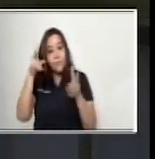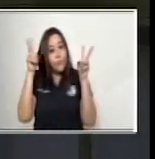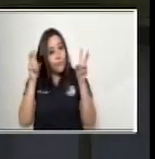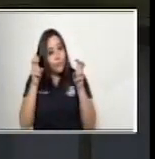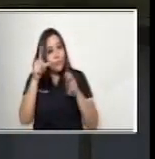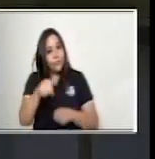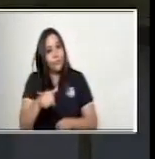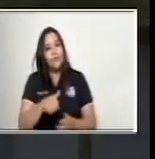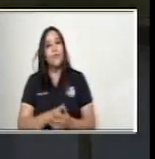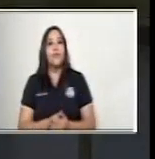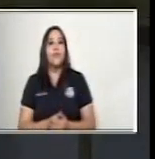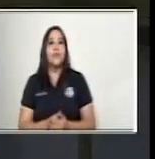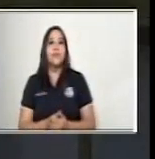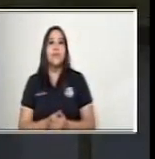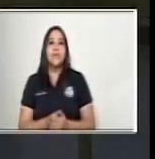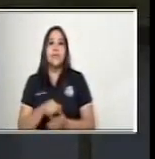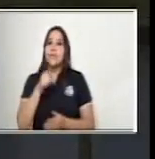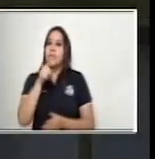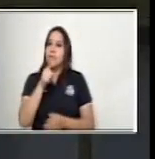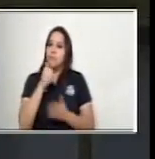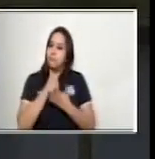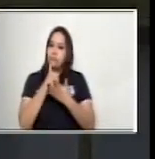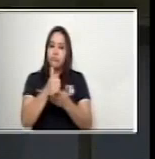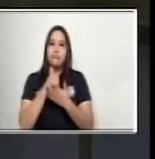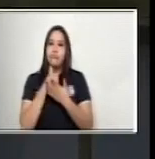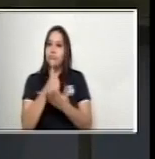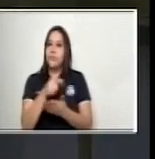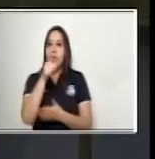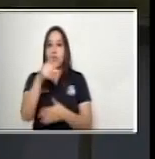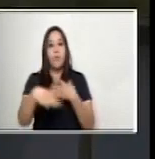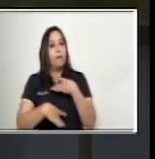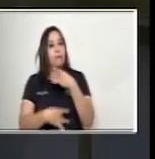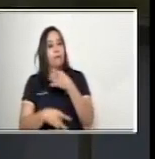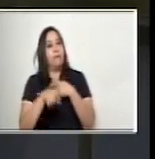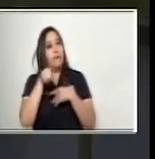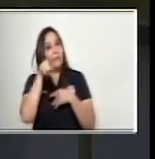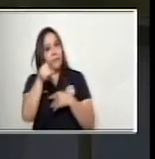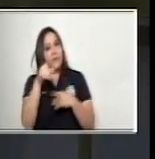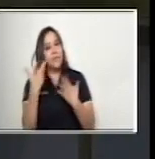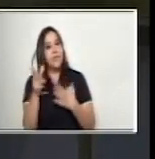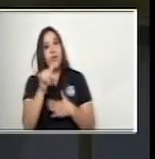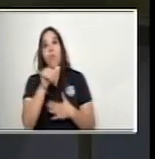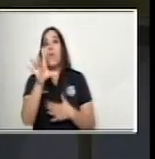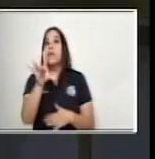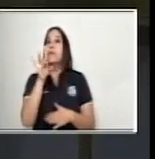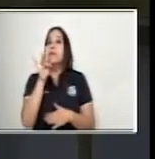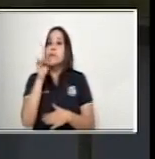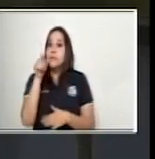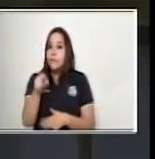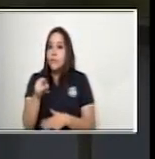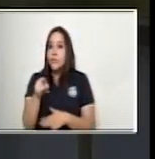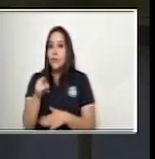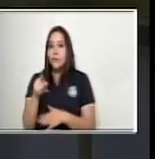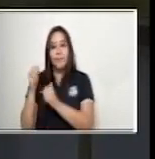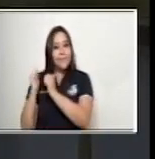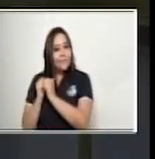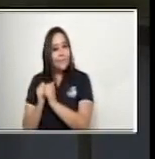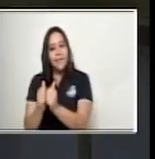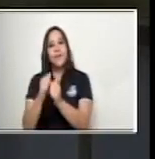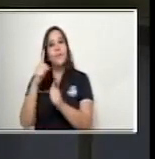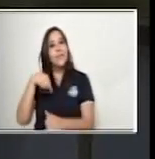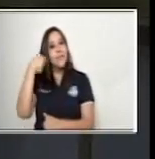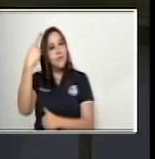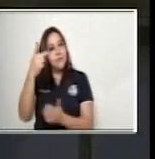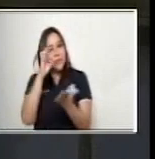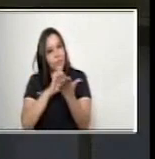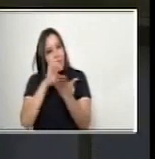aprendimos el día de hoy, haya sido de gran ayuda y de interés para ustedes. Los invito a que nos acompañen en la próxima